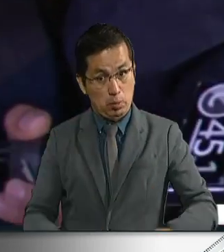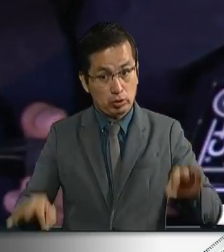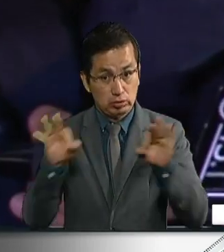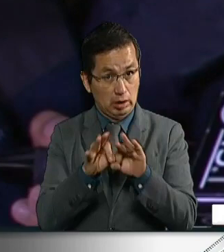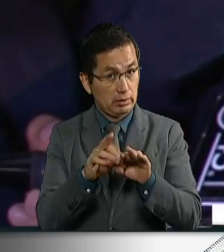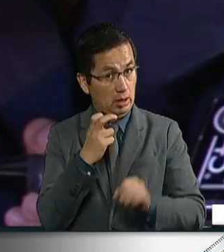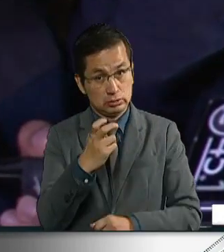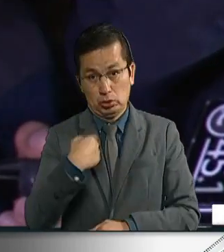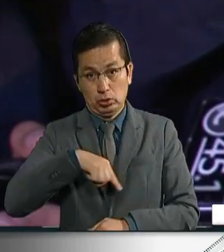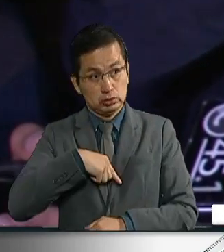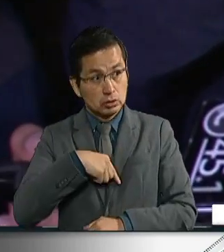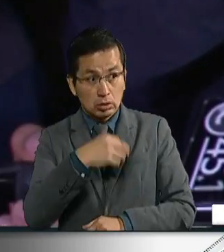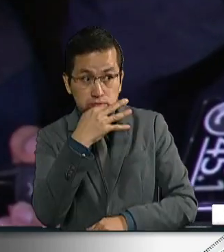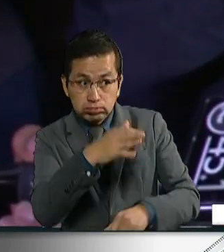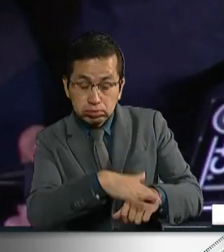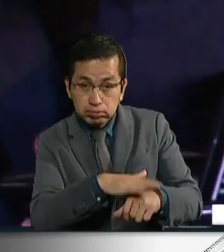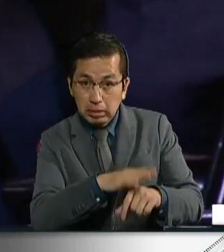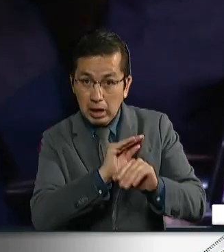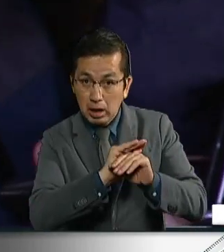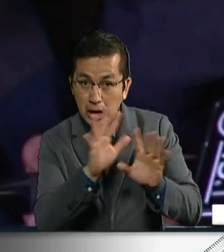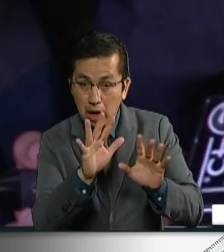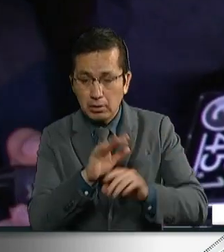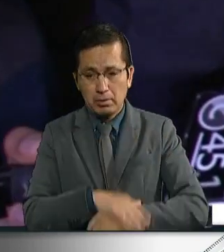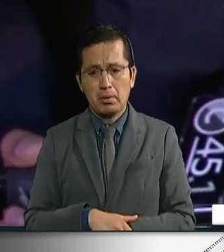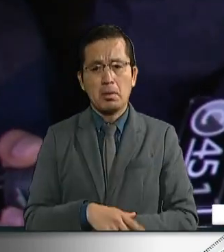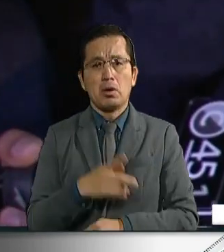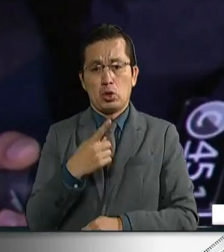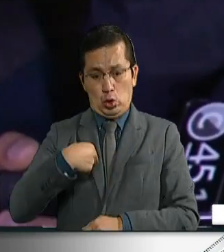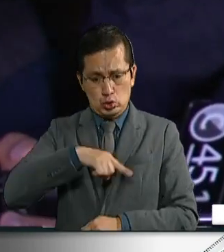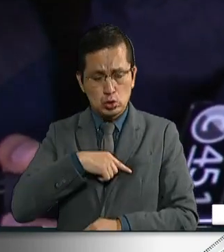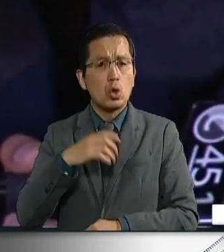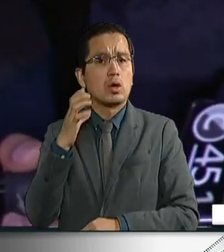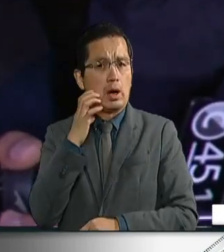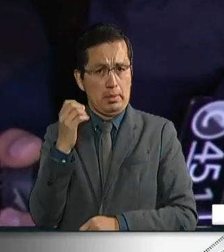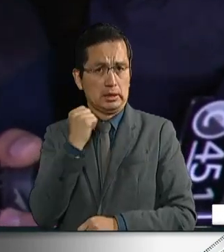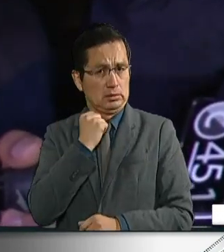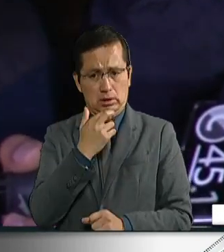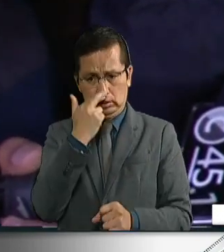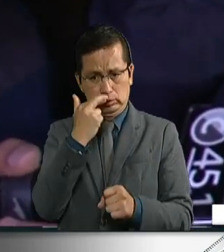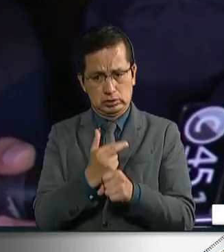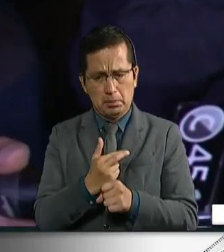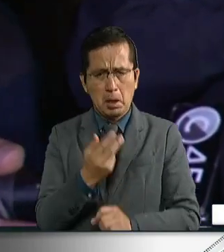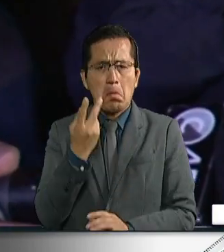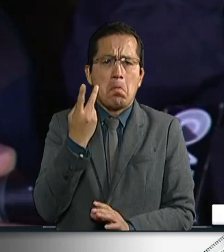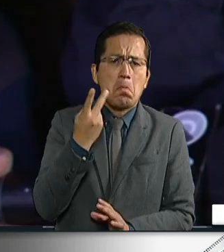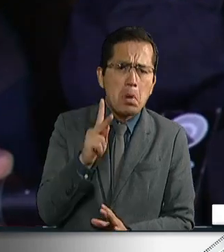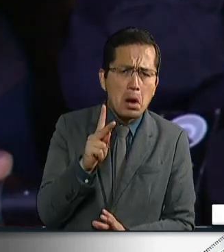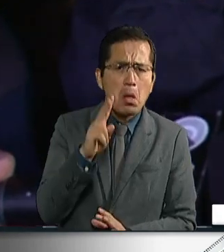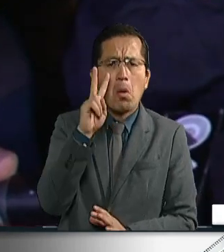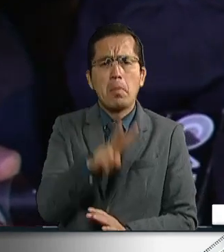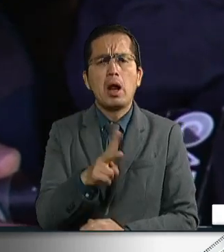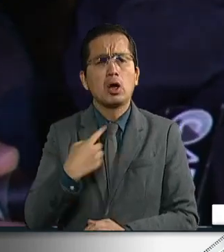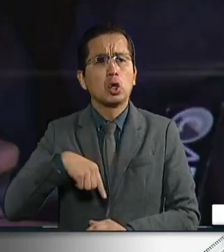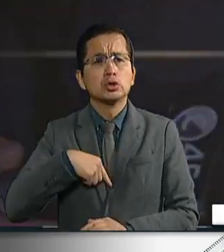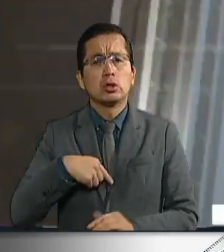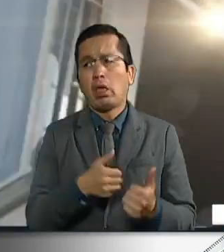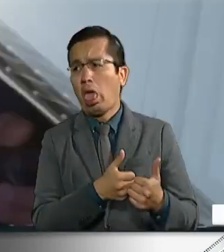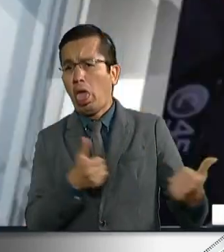se aclaró en la reunión. Aunque es facultad del Senado, tampoco somos entes